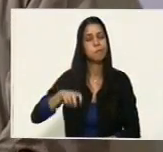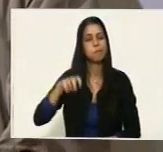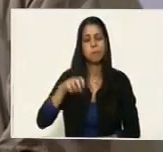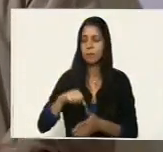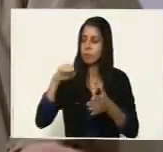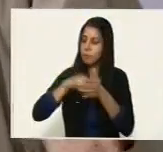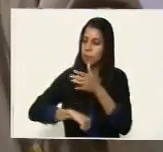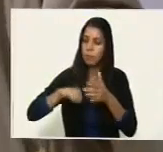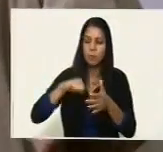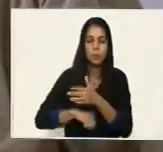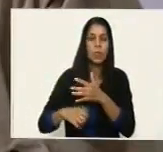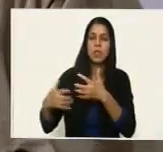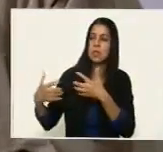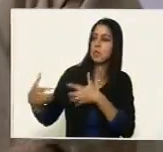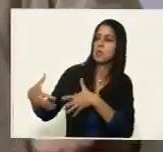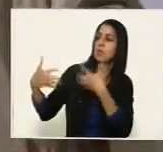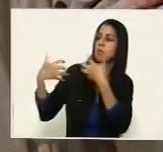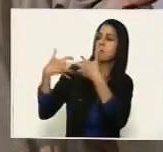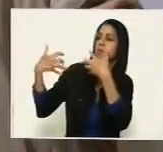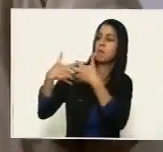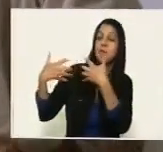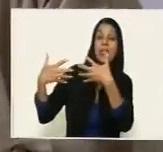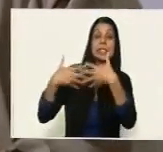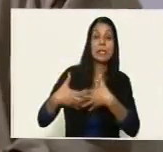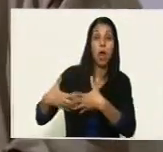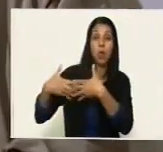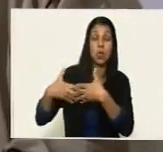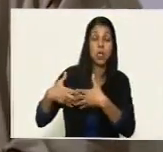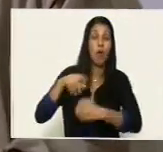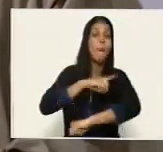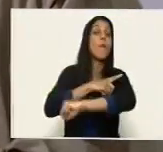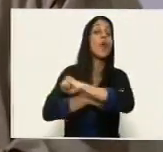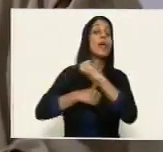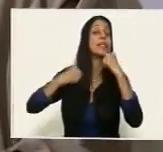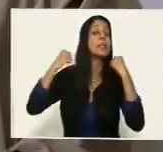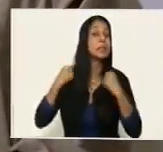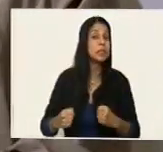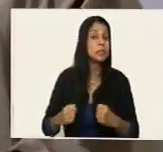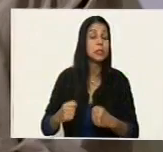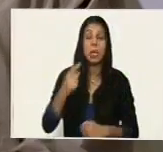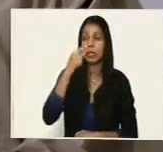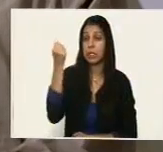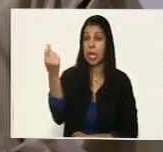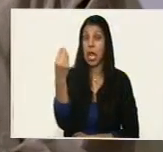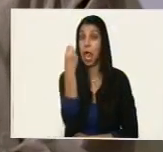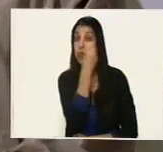un monstruo que es dominante en el mundo, vamos a negarlo, el monstruo del capitalismo.